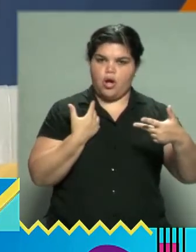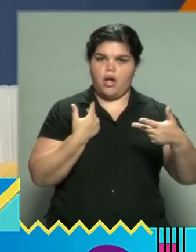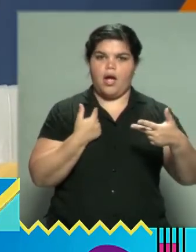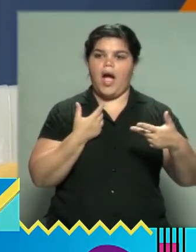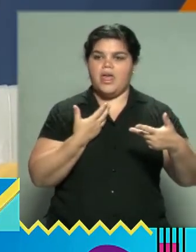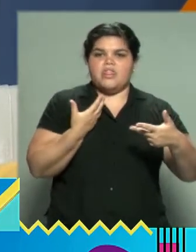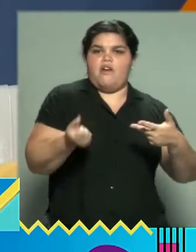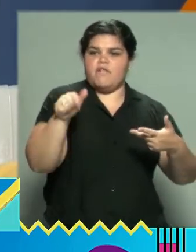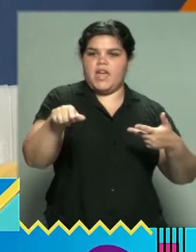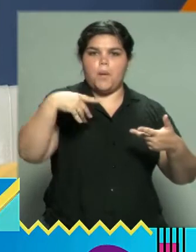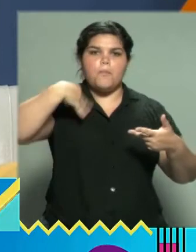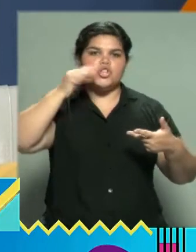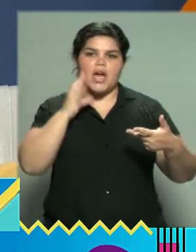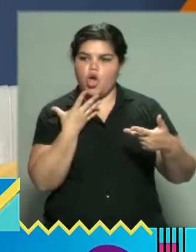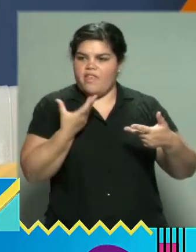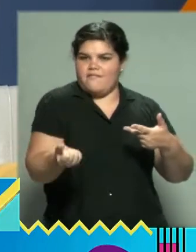mano en el fuego por Moyano.